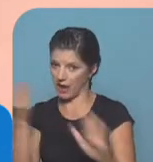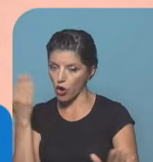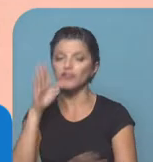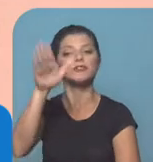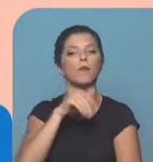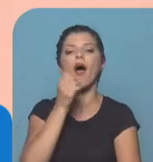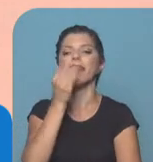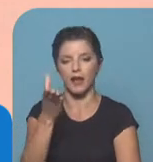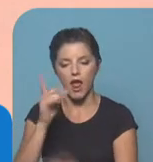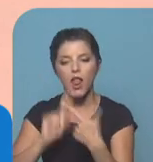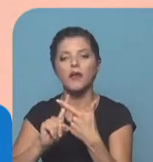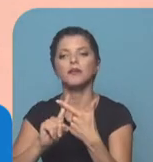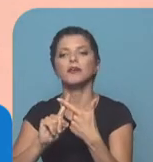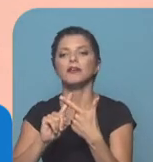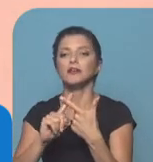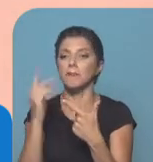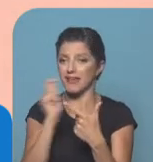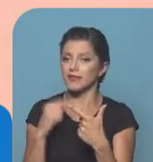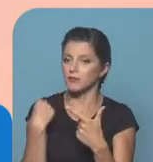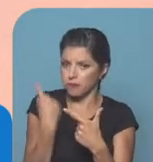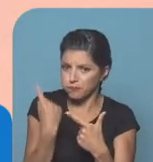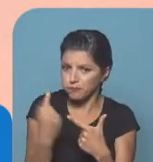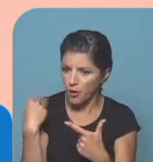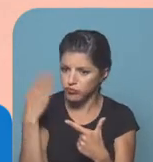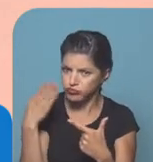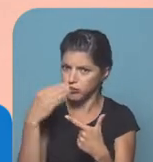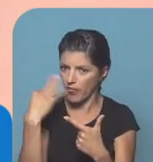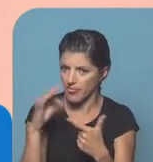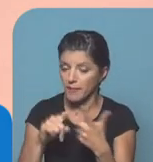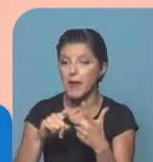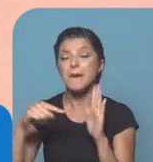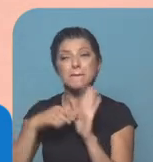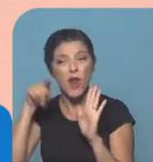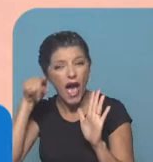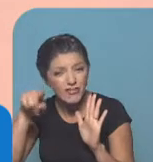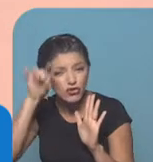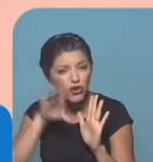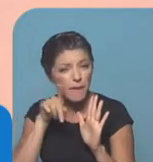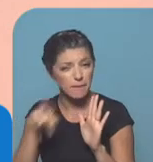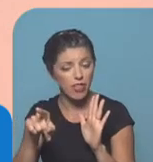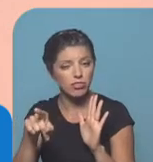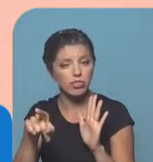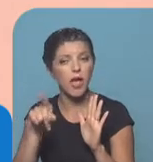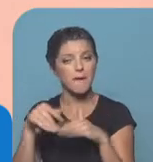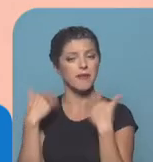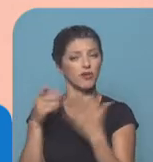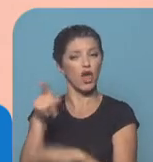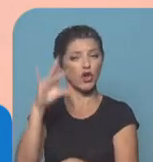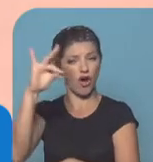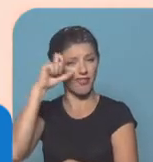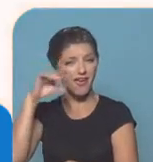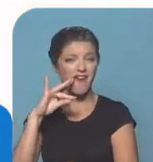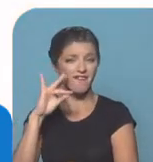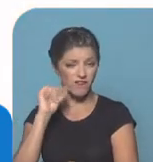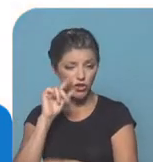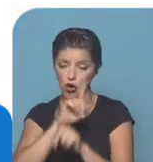les deban presentar todos los meses en el juzgado o a través de la causa real. Pero esta causa no es la única que apremia por ahora al exfuncionario. El tribunal oral